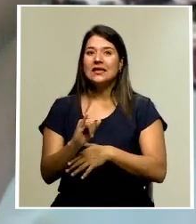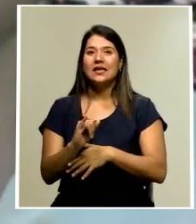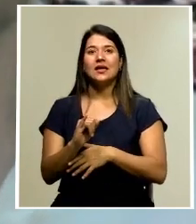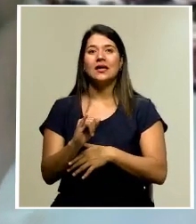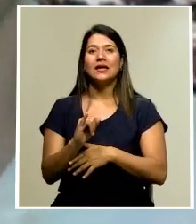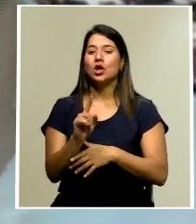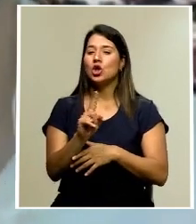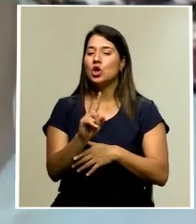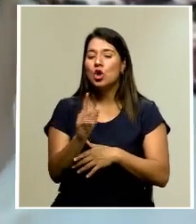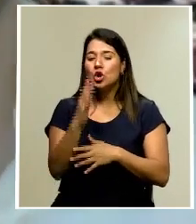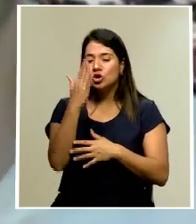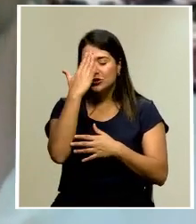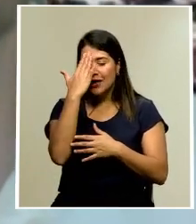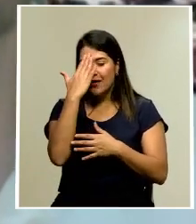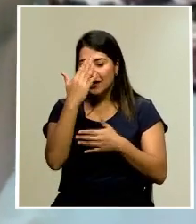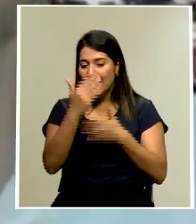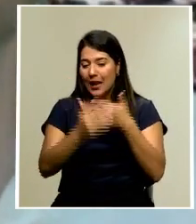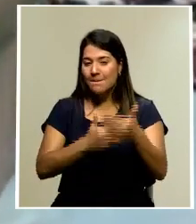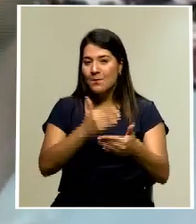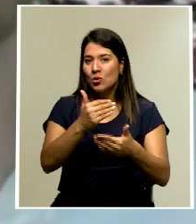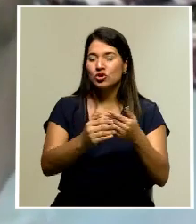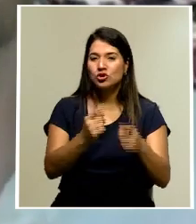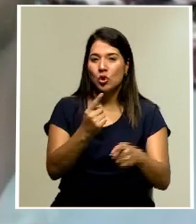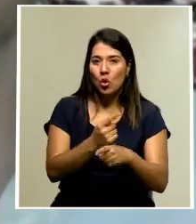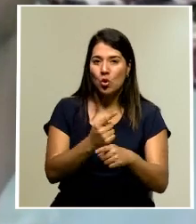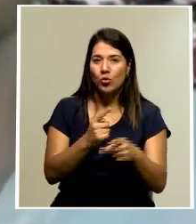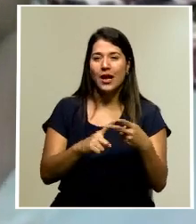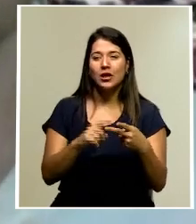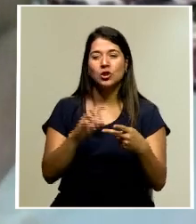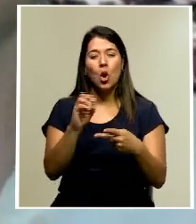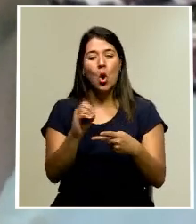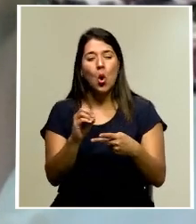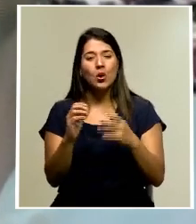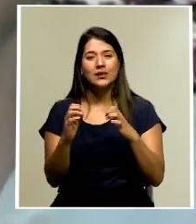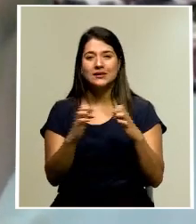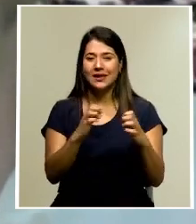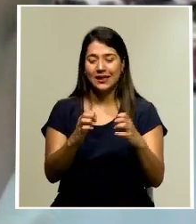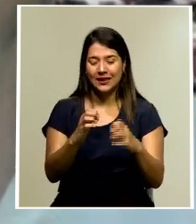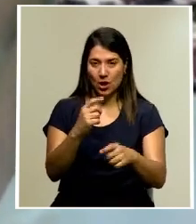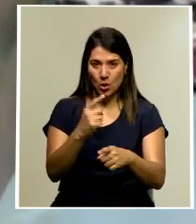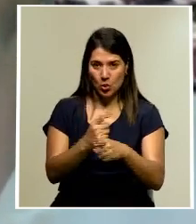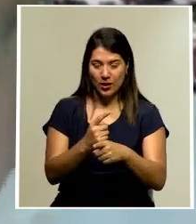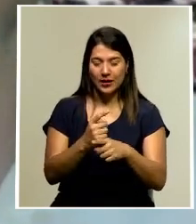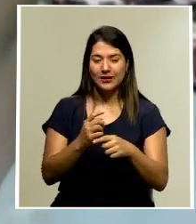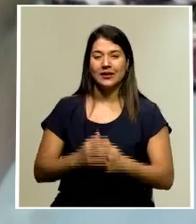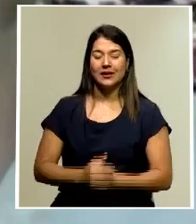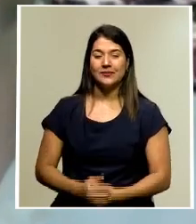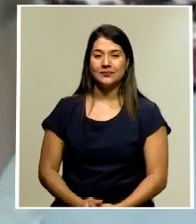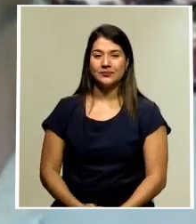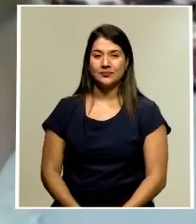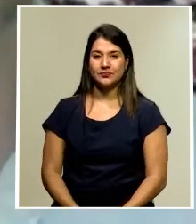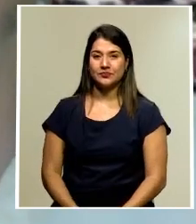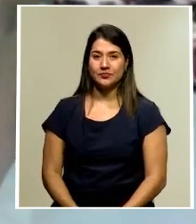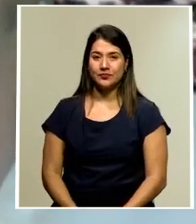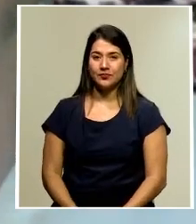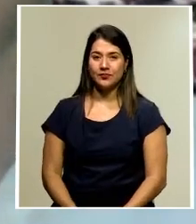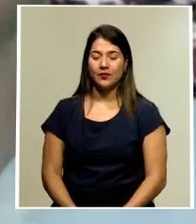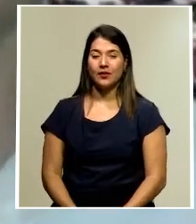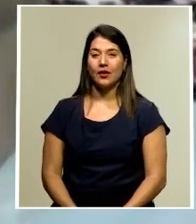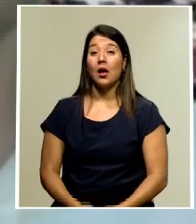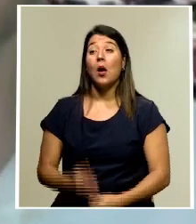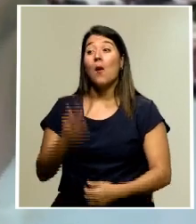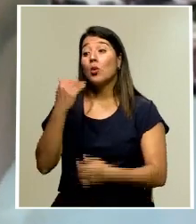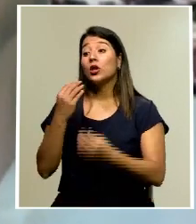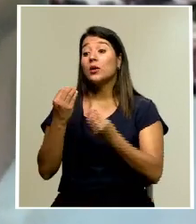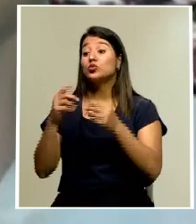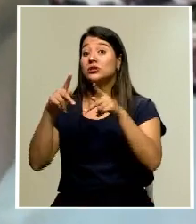de tacto estratégico por parte de otros partidos en una campaña centrofiguerista o centrada contra el figuerismo. Y eso